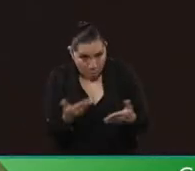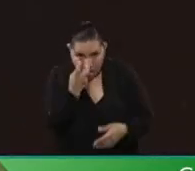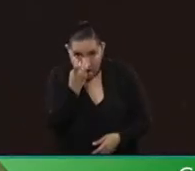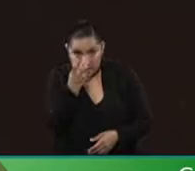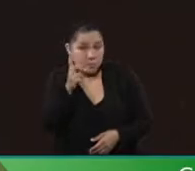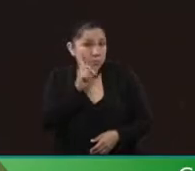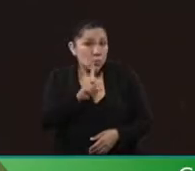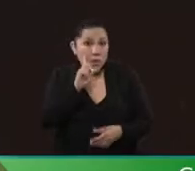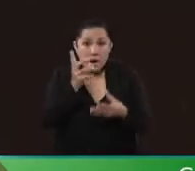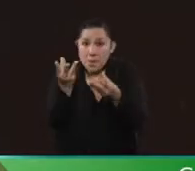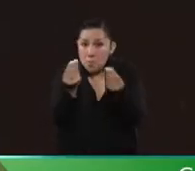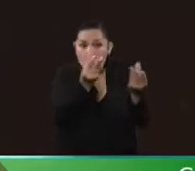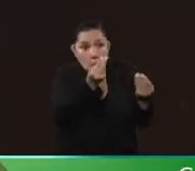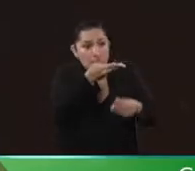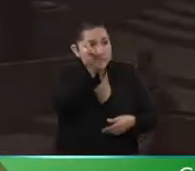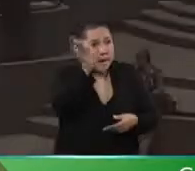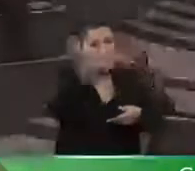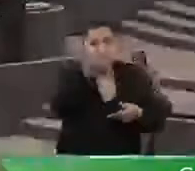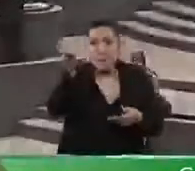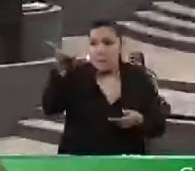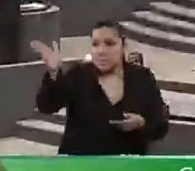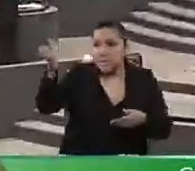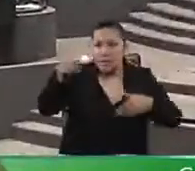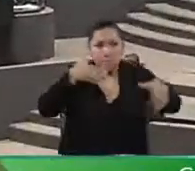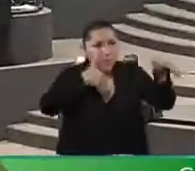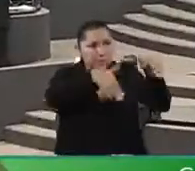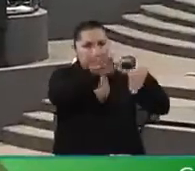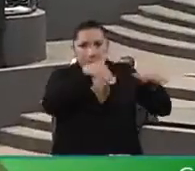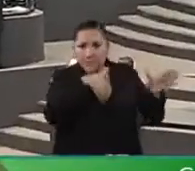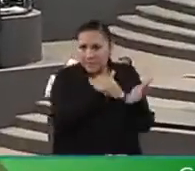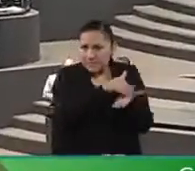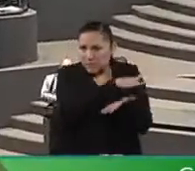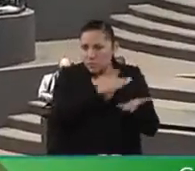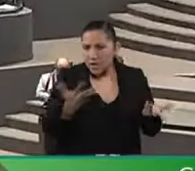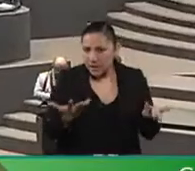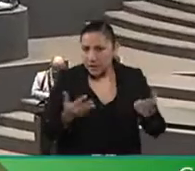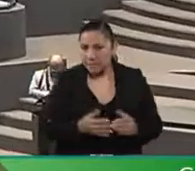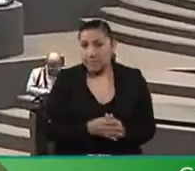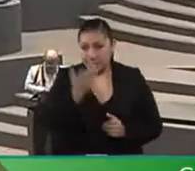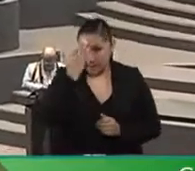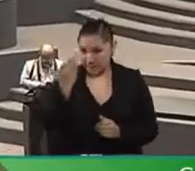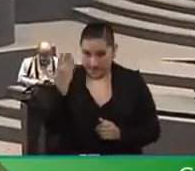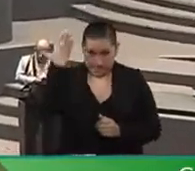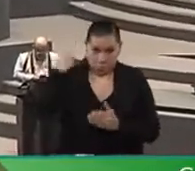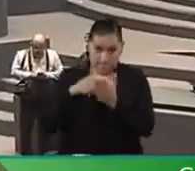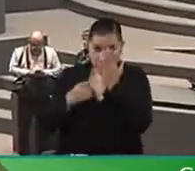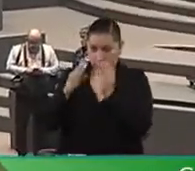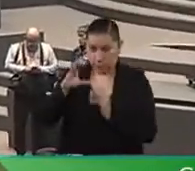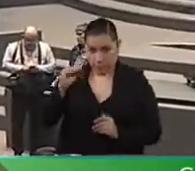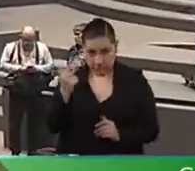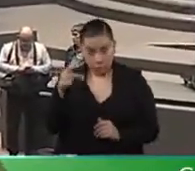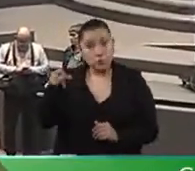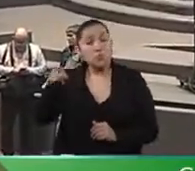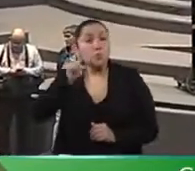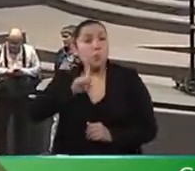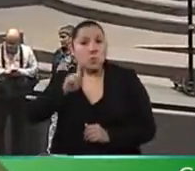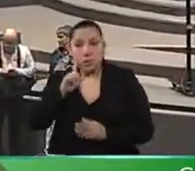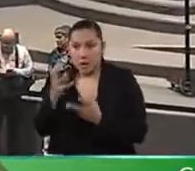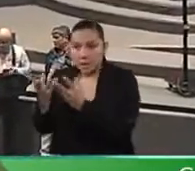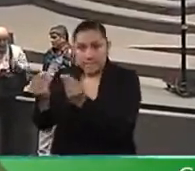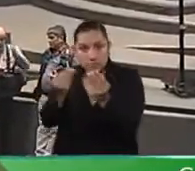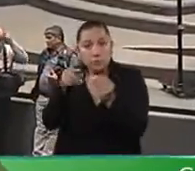95 al 2018 las juezas y magistradas en conjunto no representaron más del 20% del ámbito